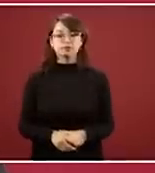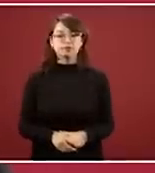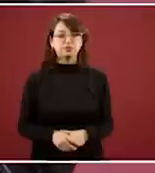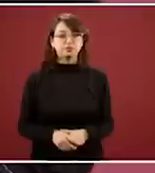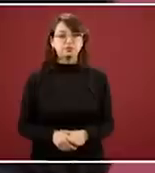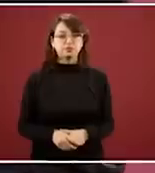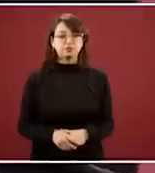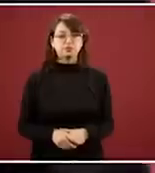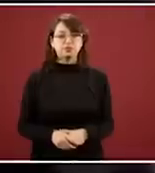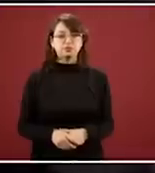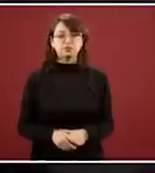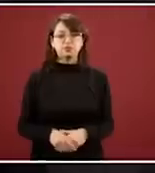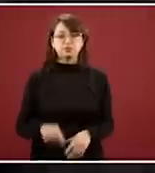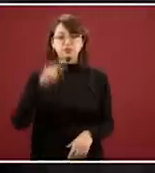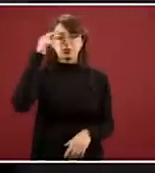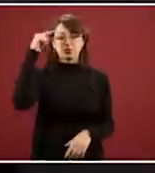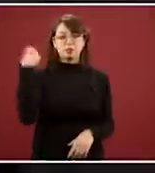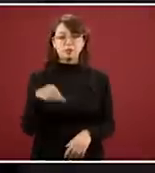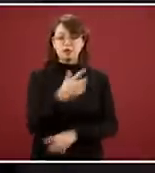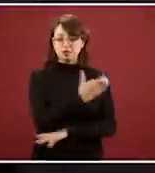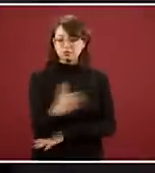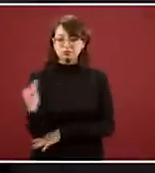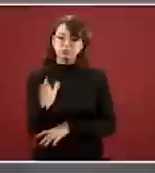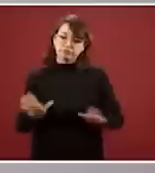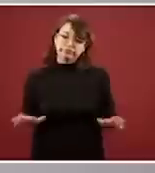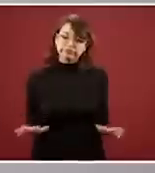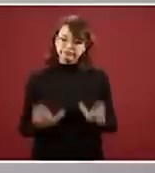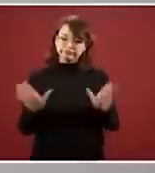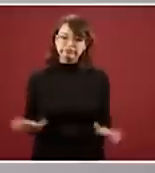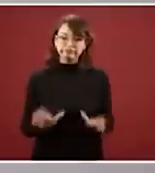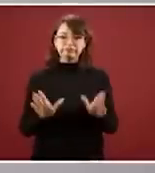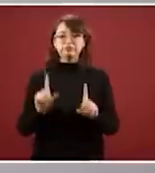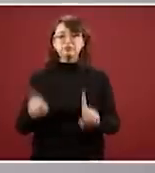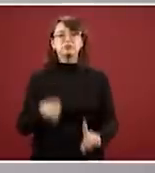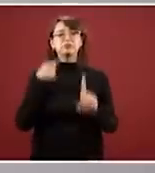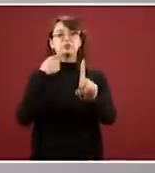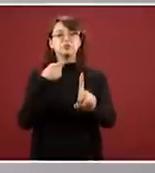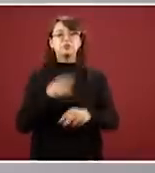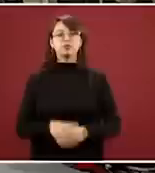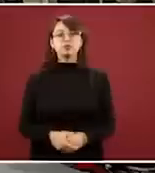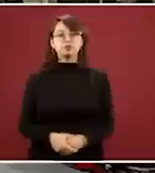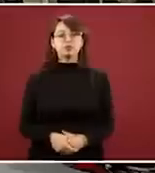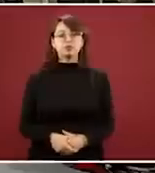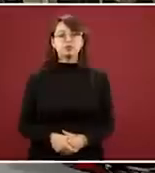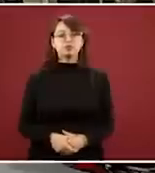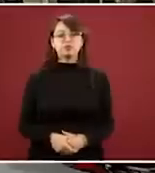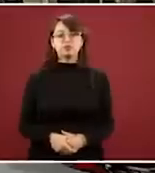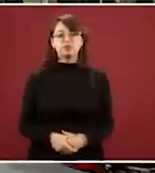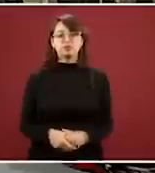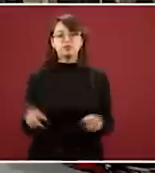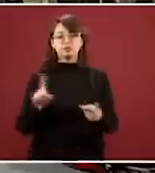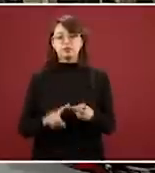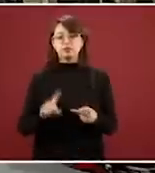para reactivar más el campo. Ese es el propósito. Ah, y una segunda pregunta, señor